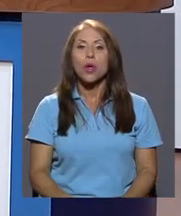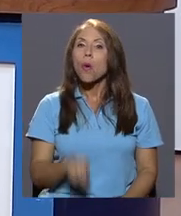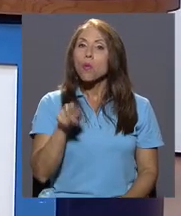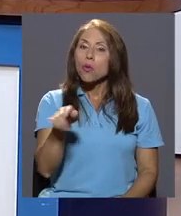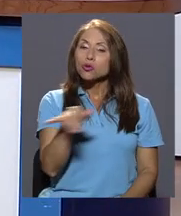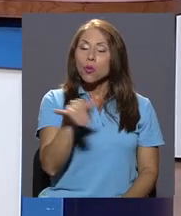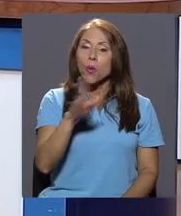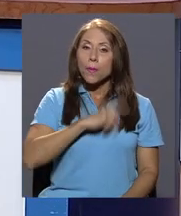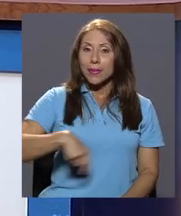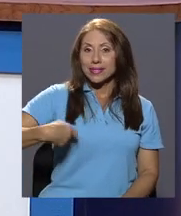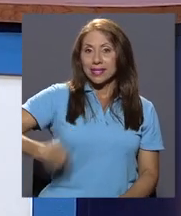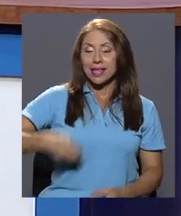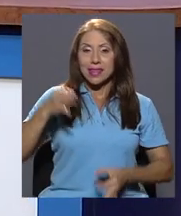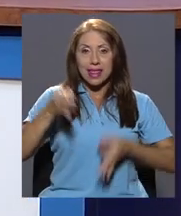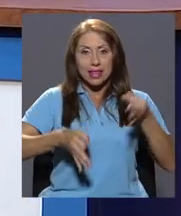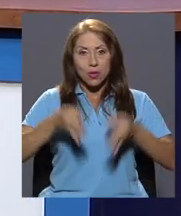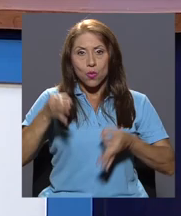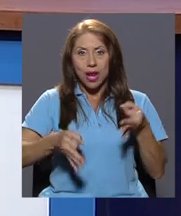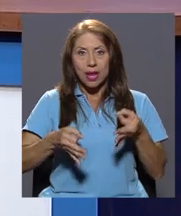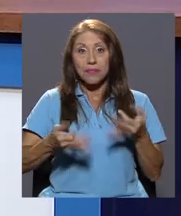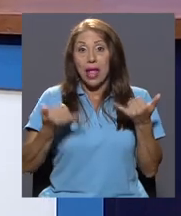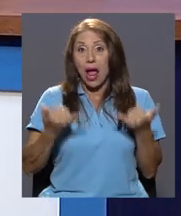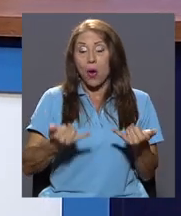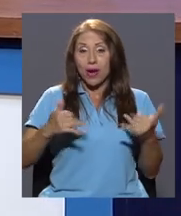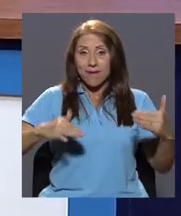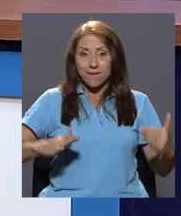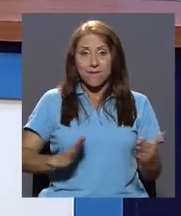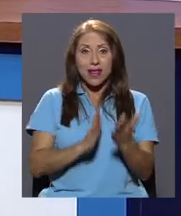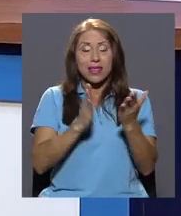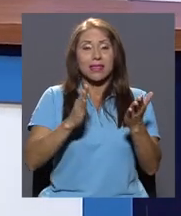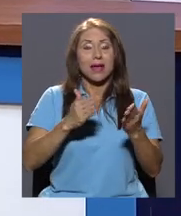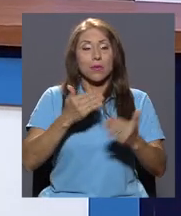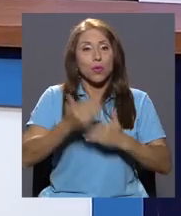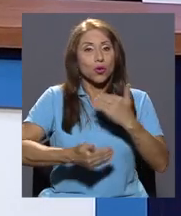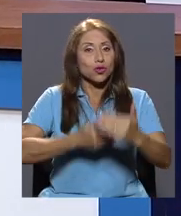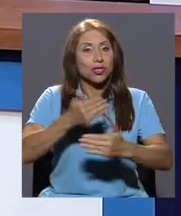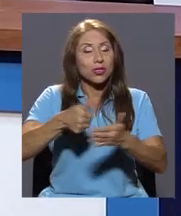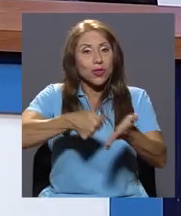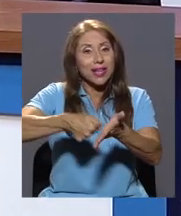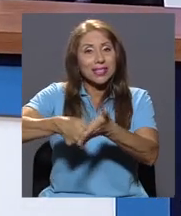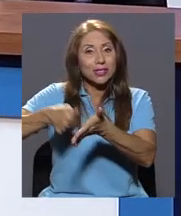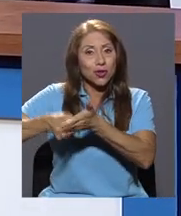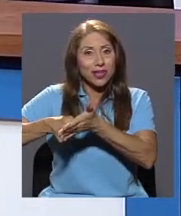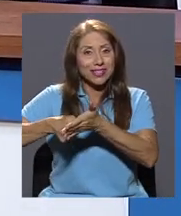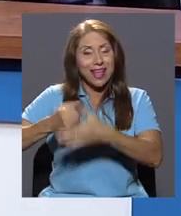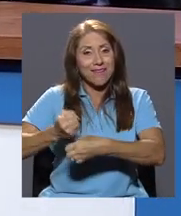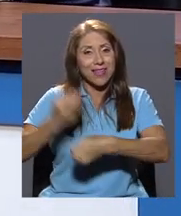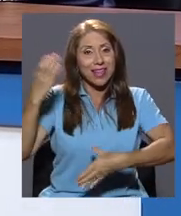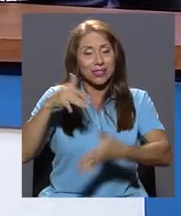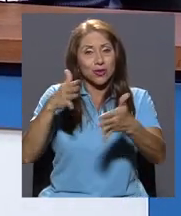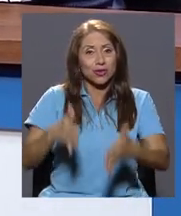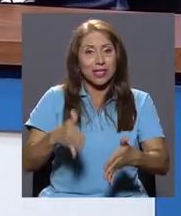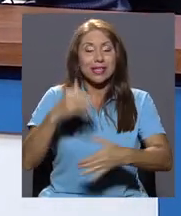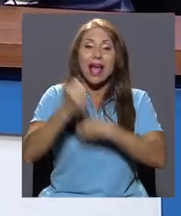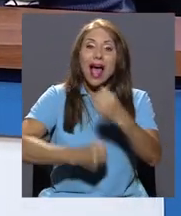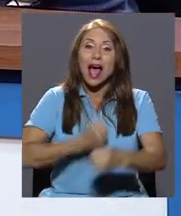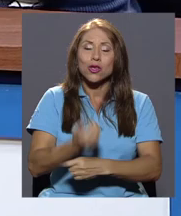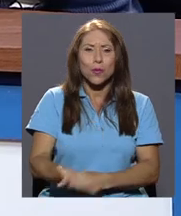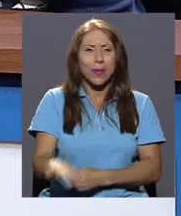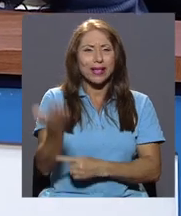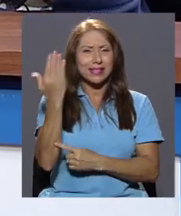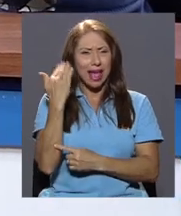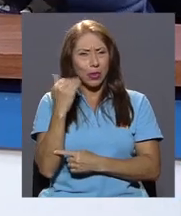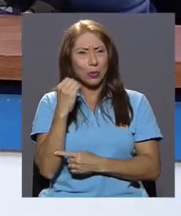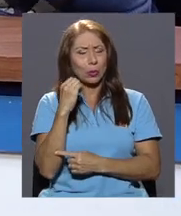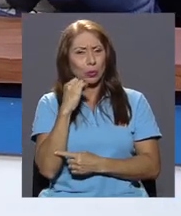vos como presidenta del tribunal enfrentan un nuevo proceso de elecciones a la Federación de Estudiantes. El año pasado tuvimos una situación